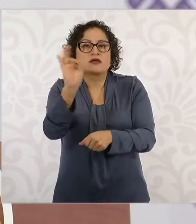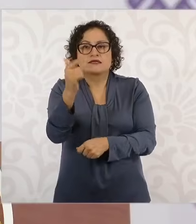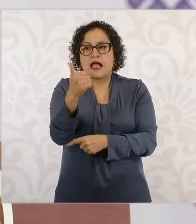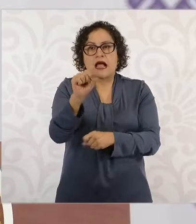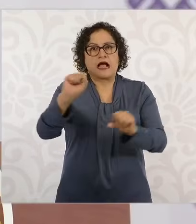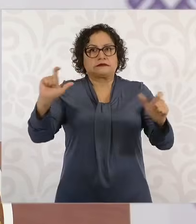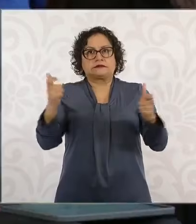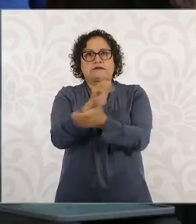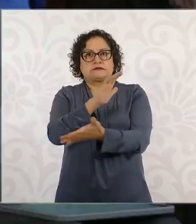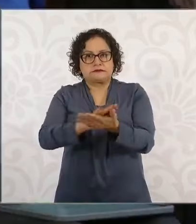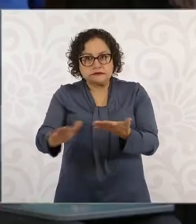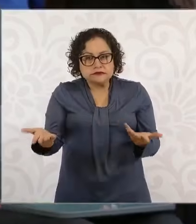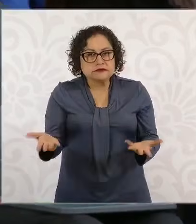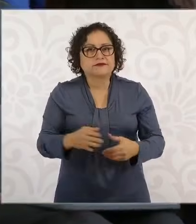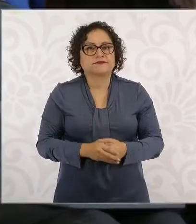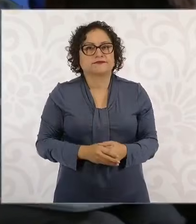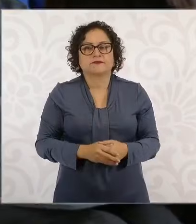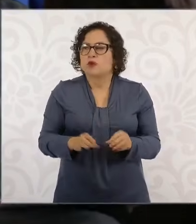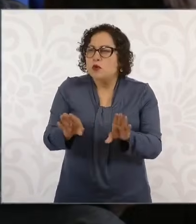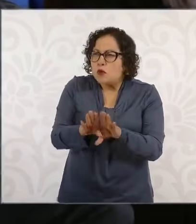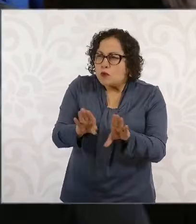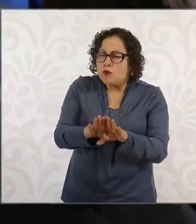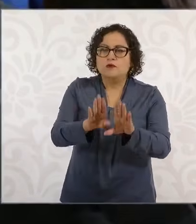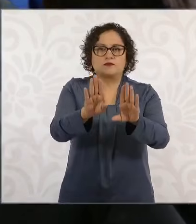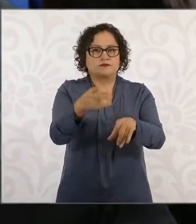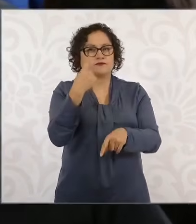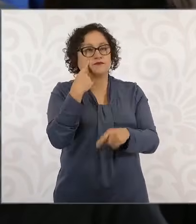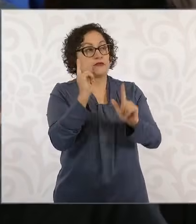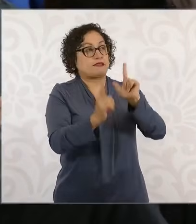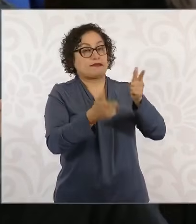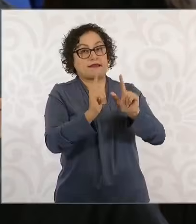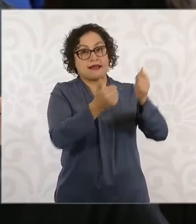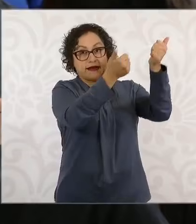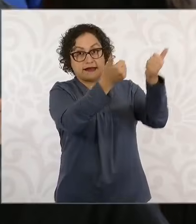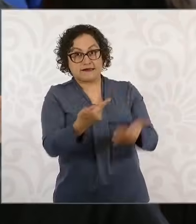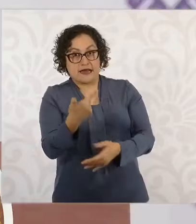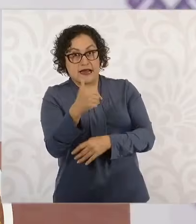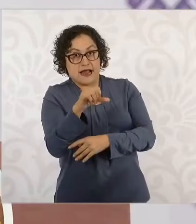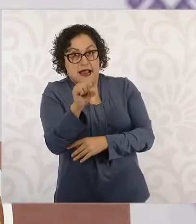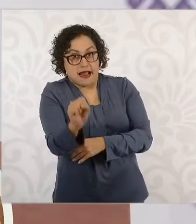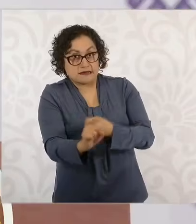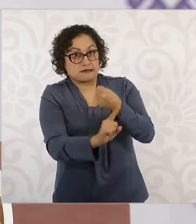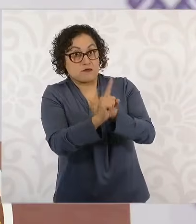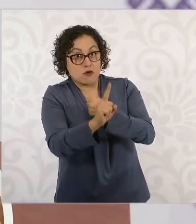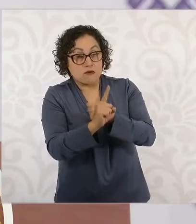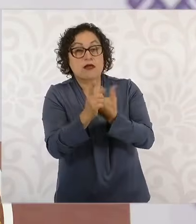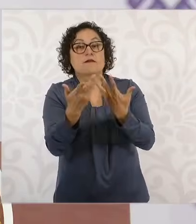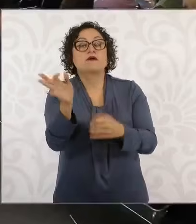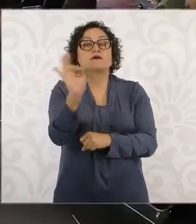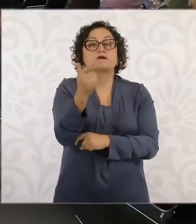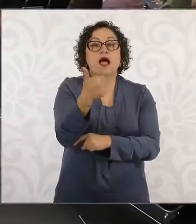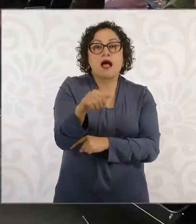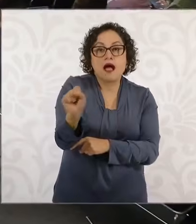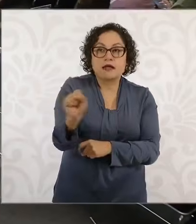¿Cómo? Que si con el gas que viene de Texas, no, ¿habrá escasez o se incrementará el